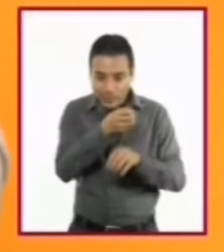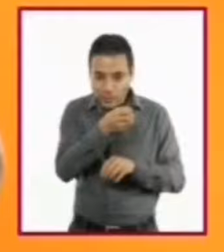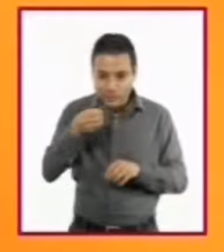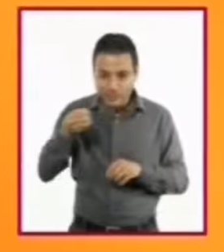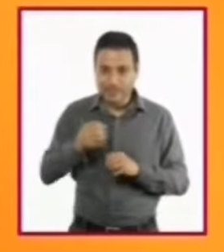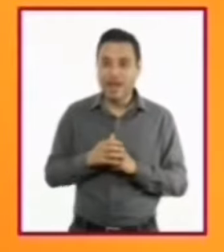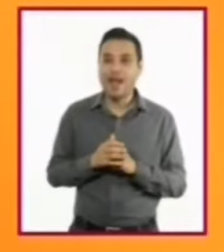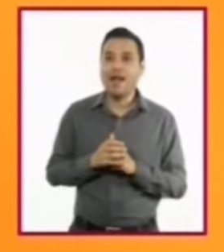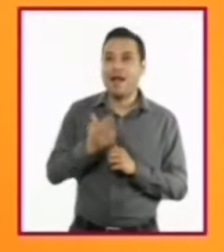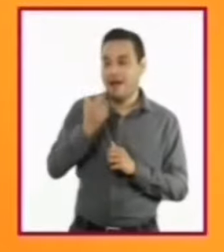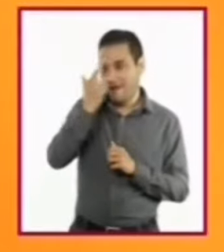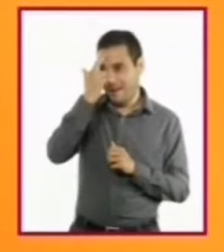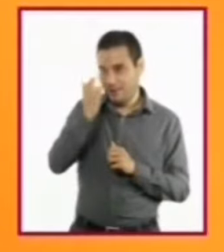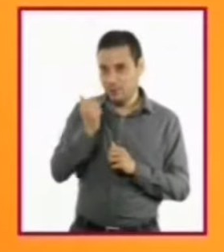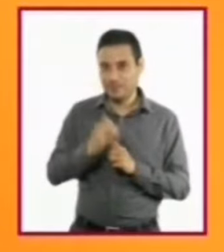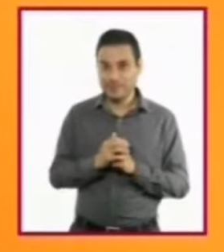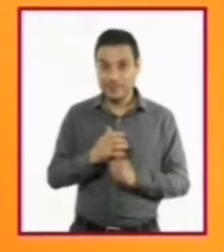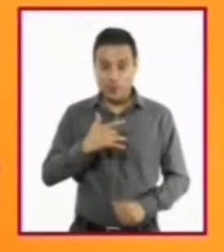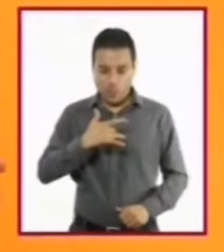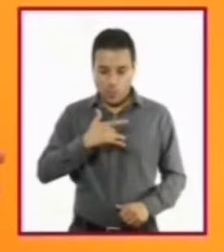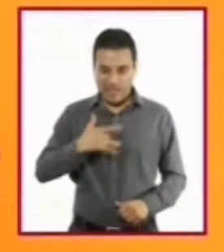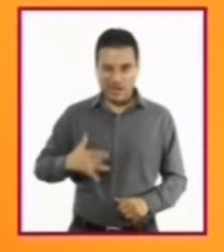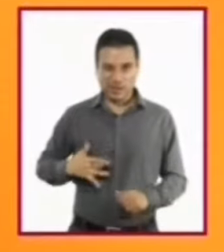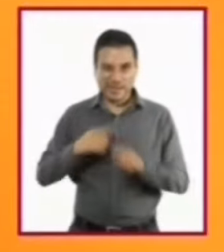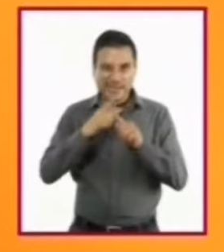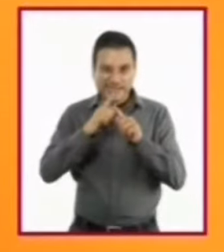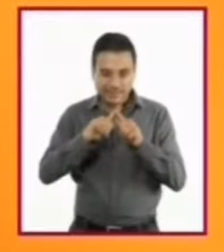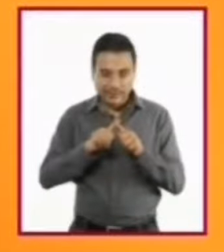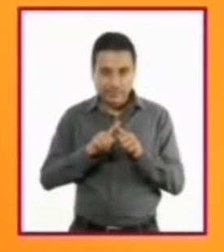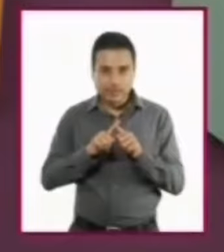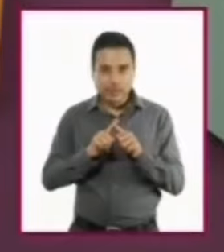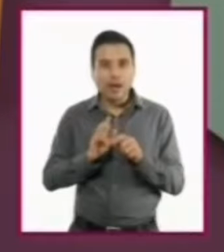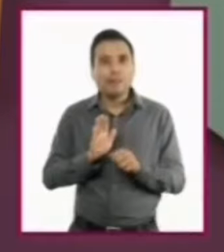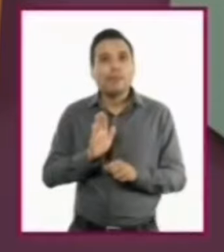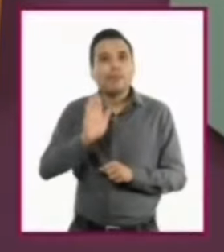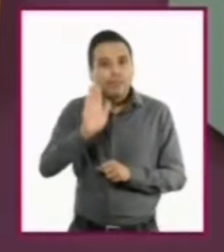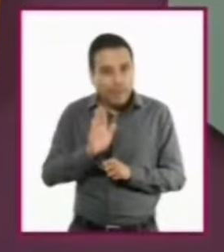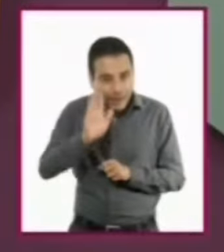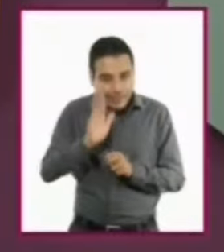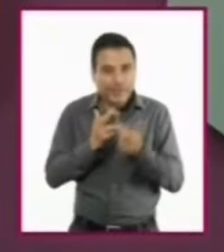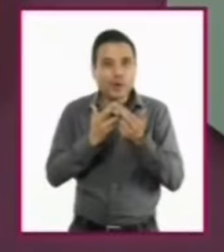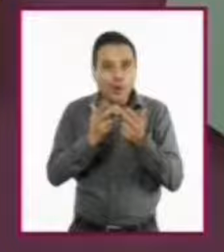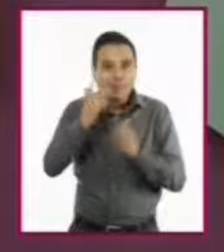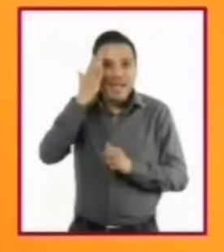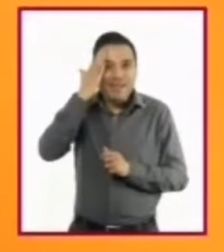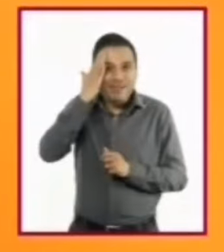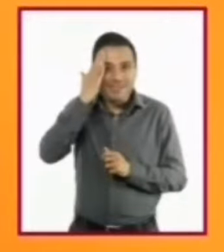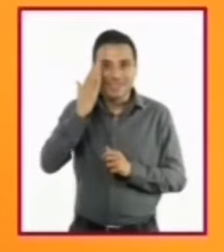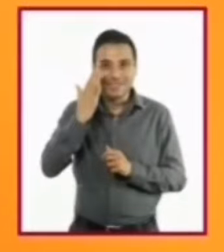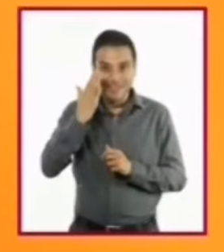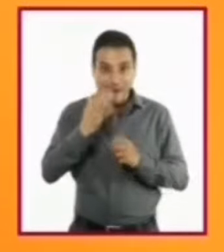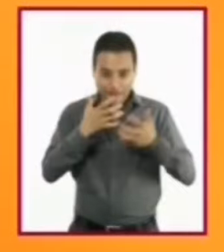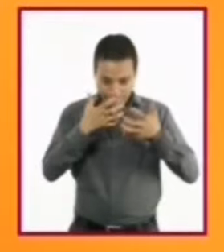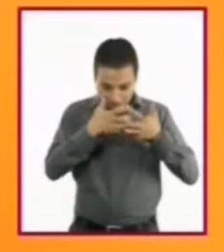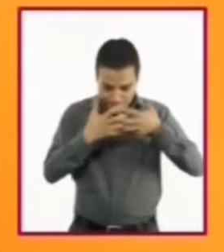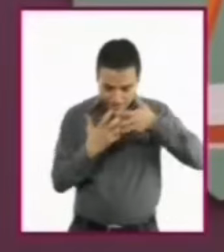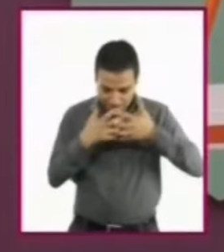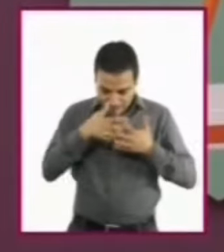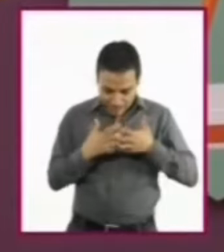razón, maestra. Los órganos se integran como piezas de rompecabezas para conformar cada uno de los sistemas del cuerpo